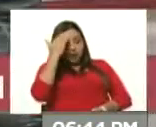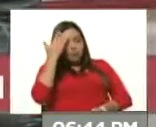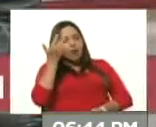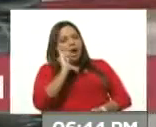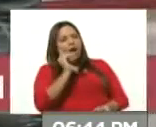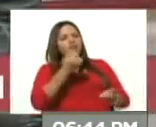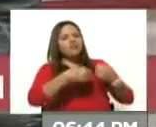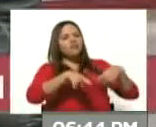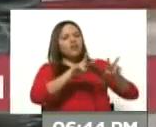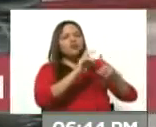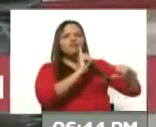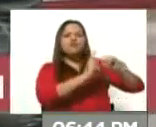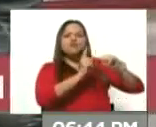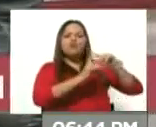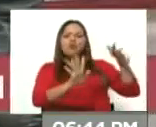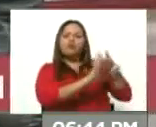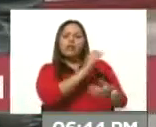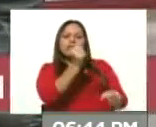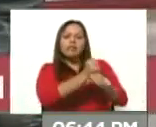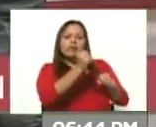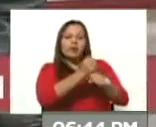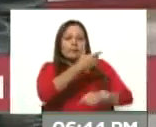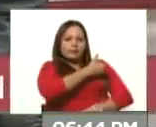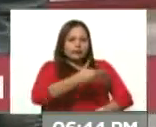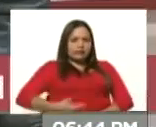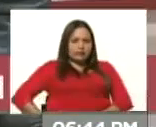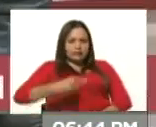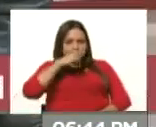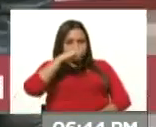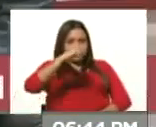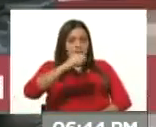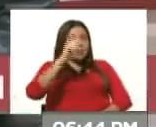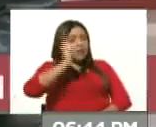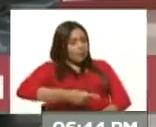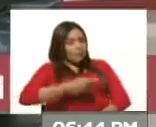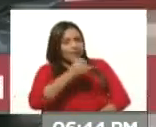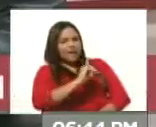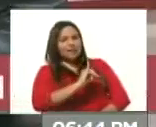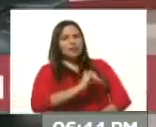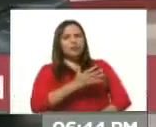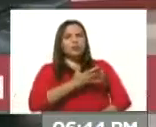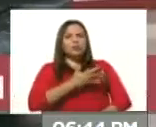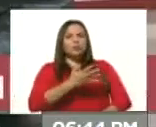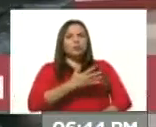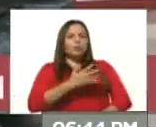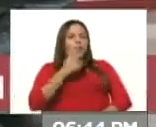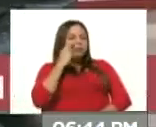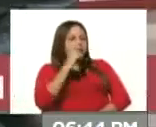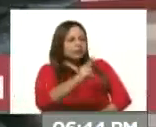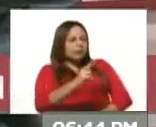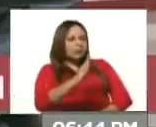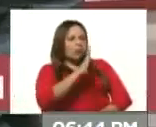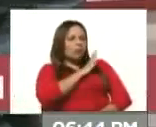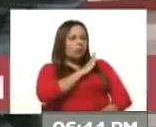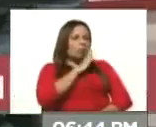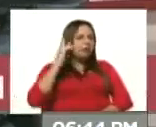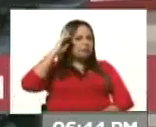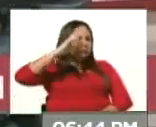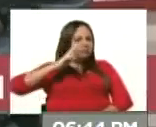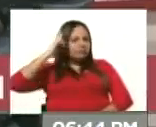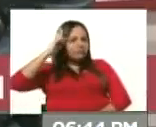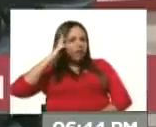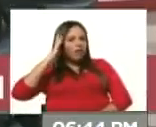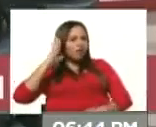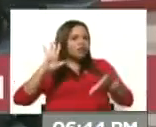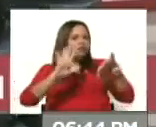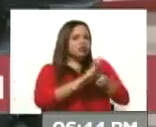valoración positiva de la gestión del presidente también hay una mi percepción crítica con